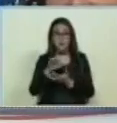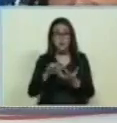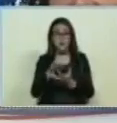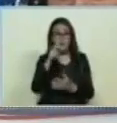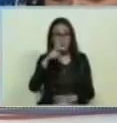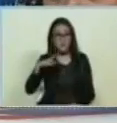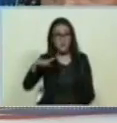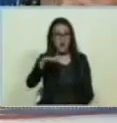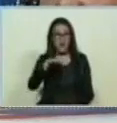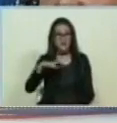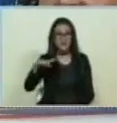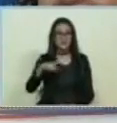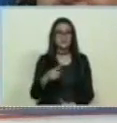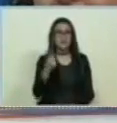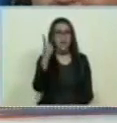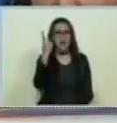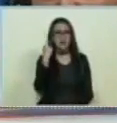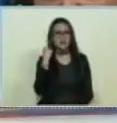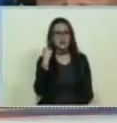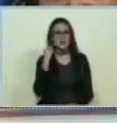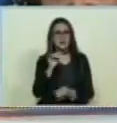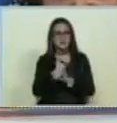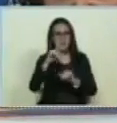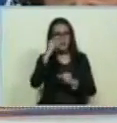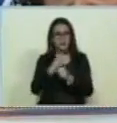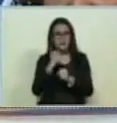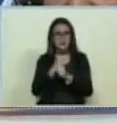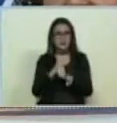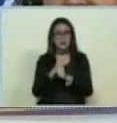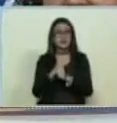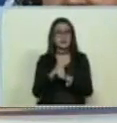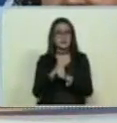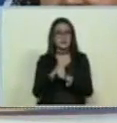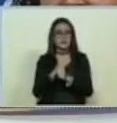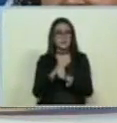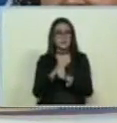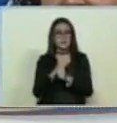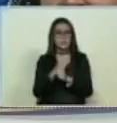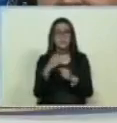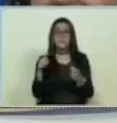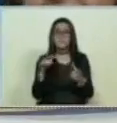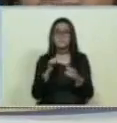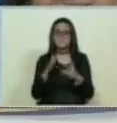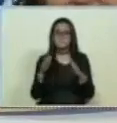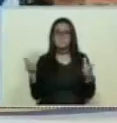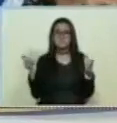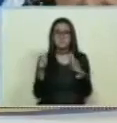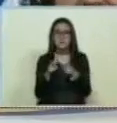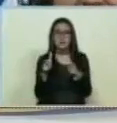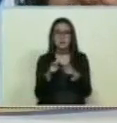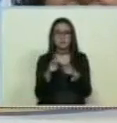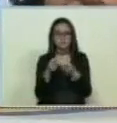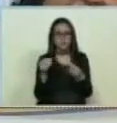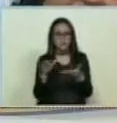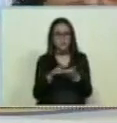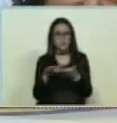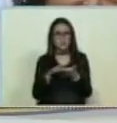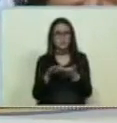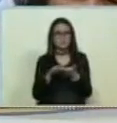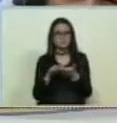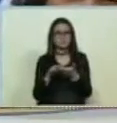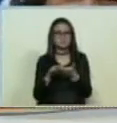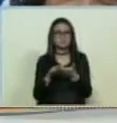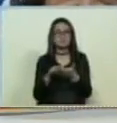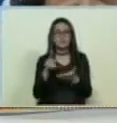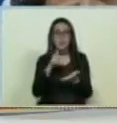de nuestro pueblo. Ayer, una vez que terminamos la jornada en La Vega, hicimos una reunión con el Comité de Soluciones, donde